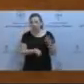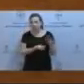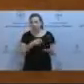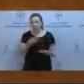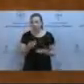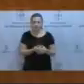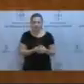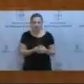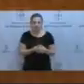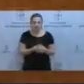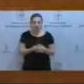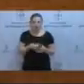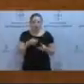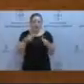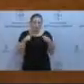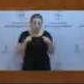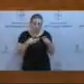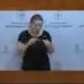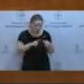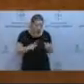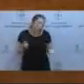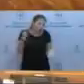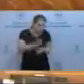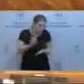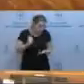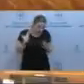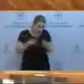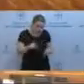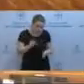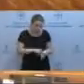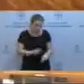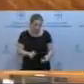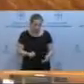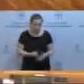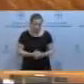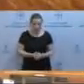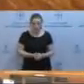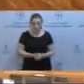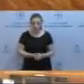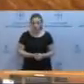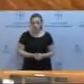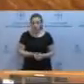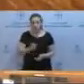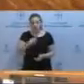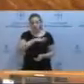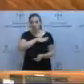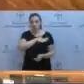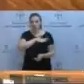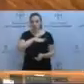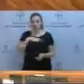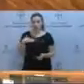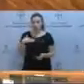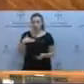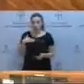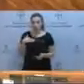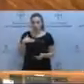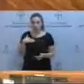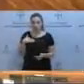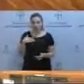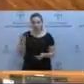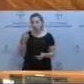Señoría, no quisiera insistir, pero se ha terminado su tiempo. Nosotros queremos que el granjero cambie